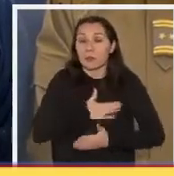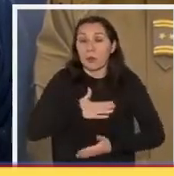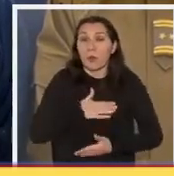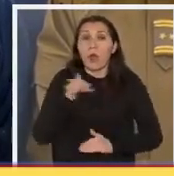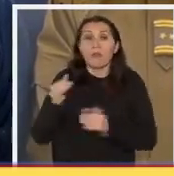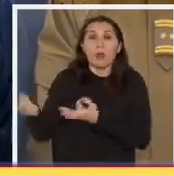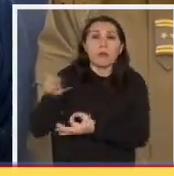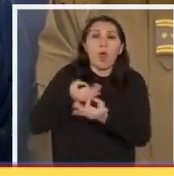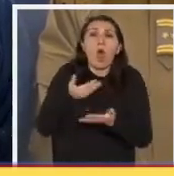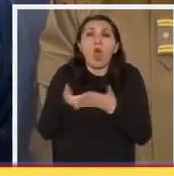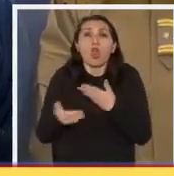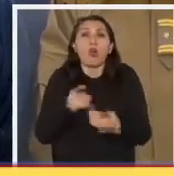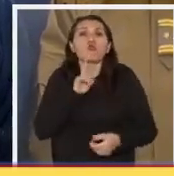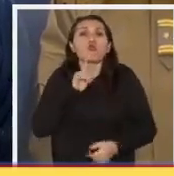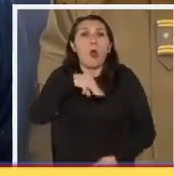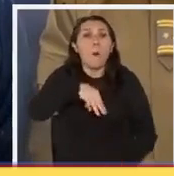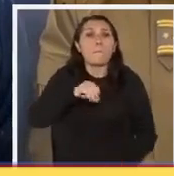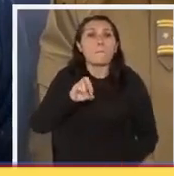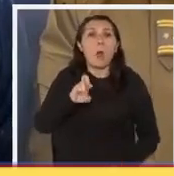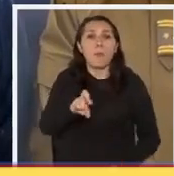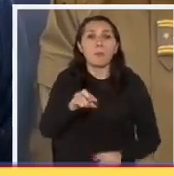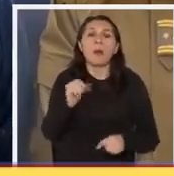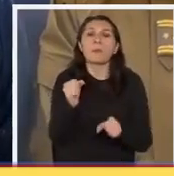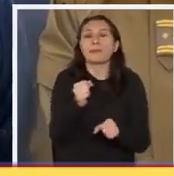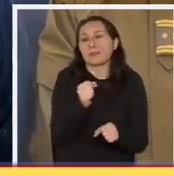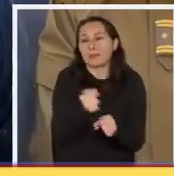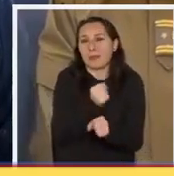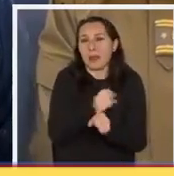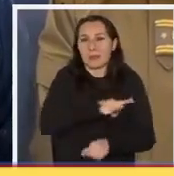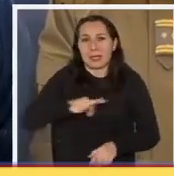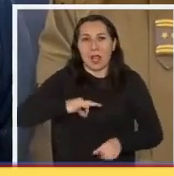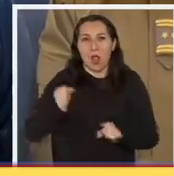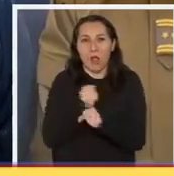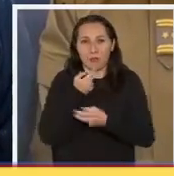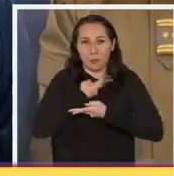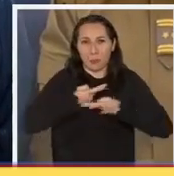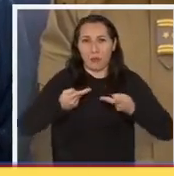veces nos preguntan dónde está el MOP. Y acá...